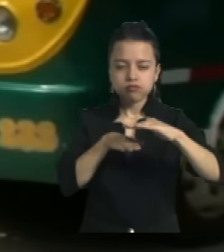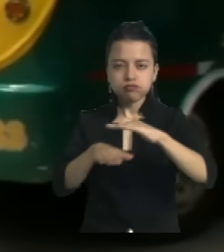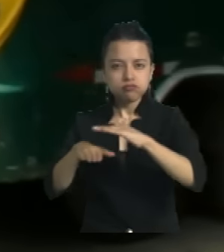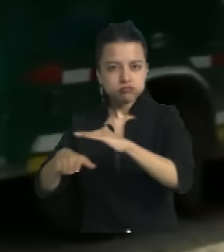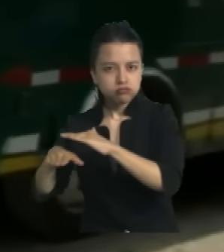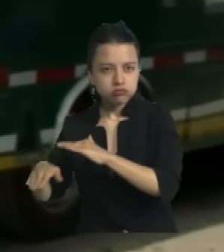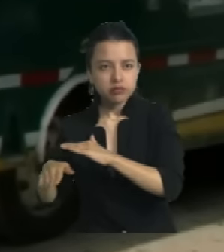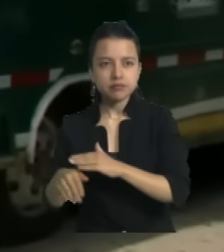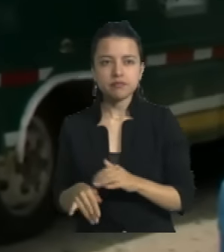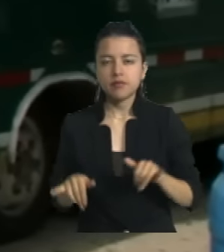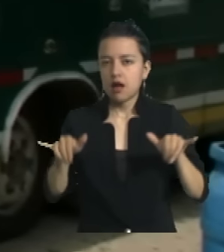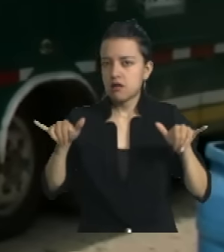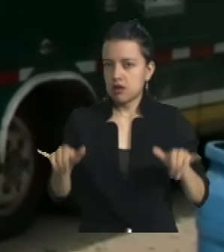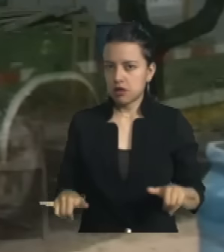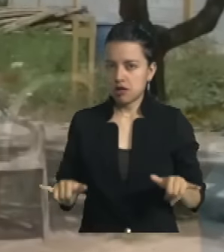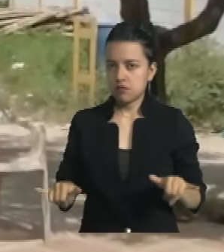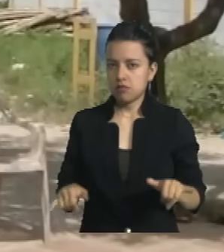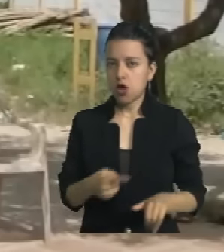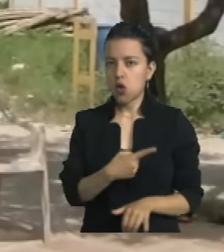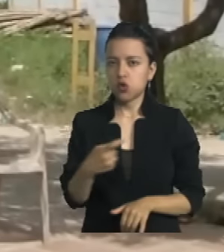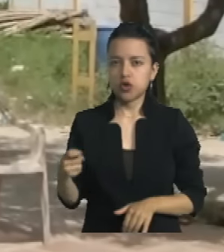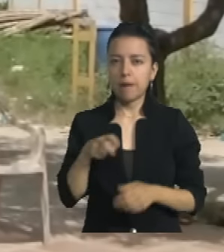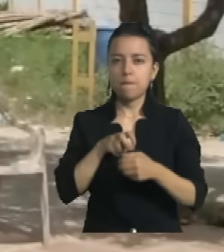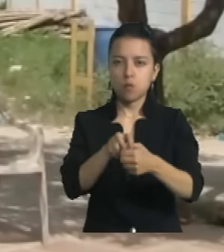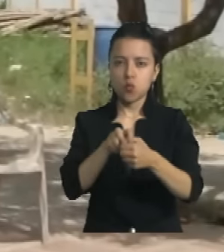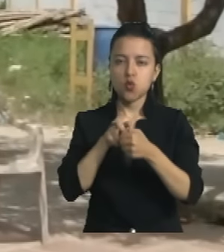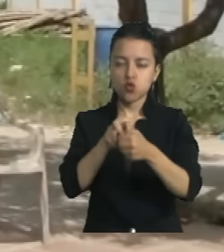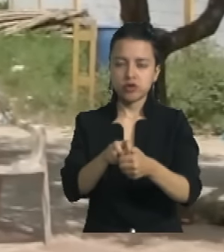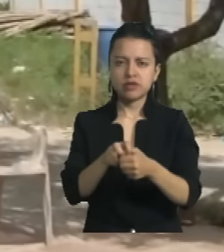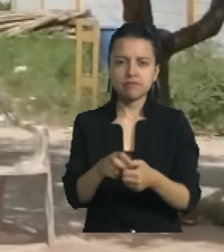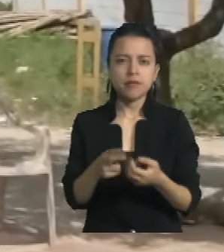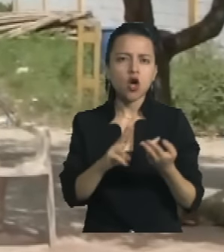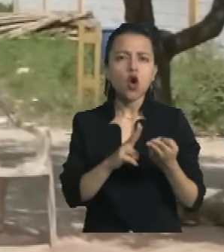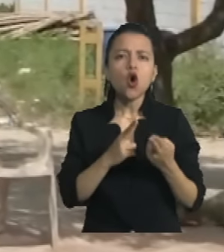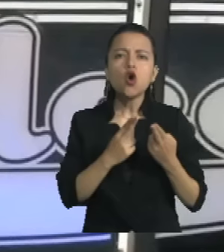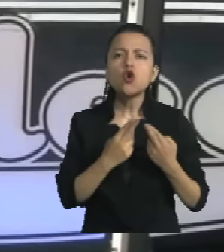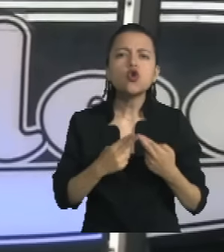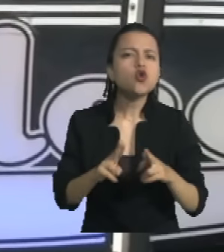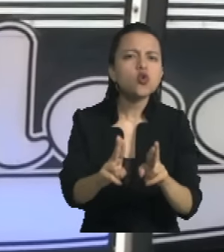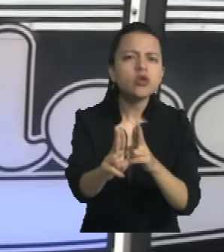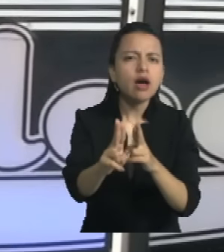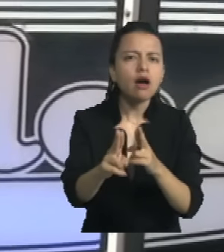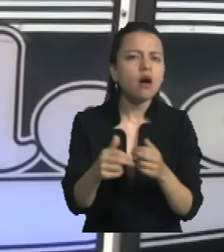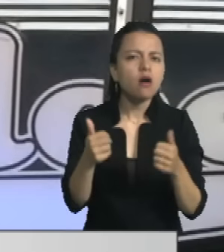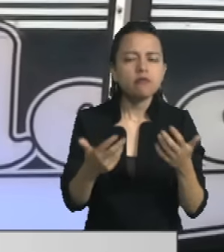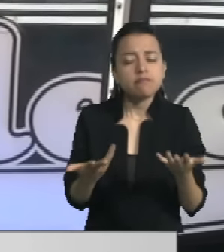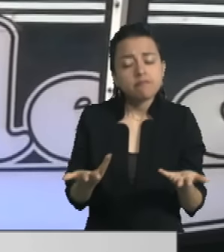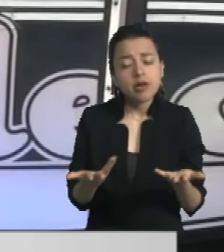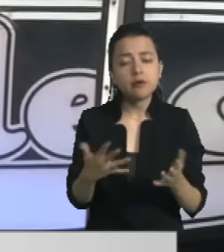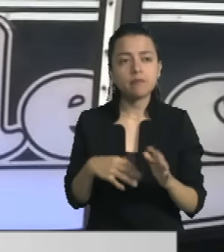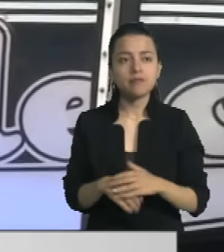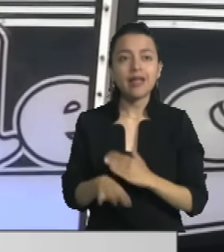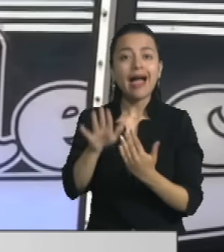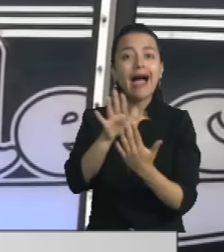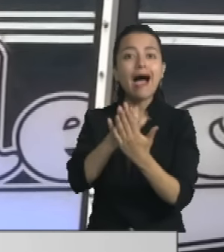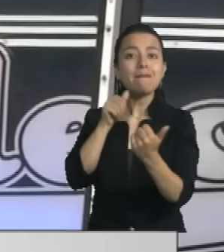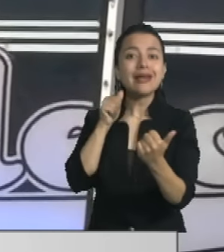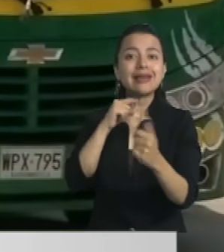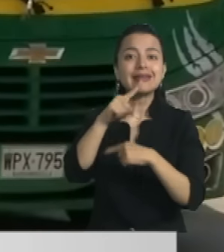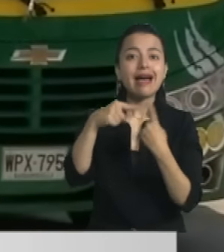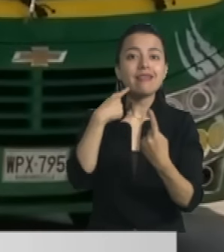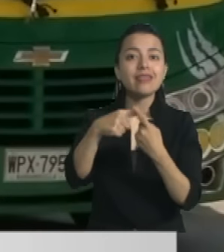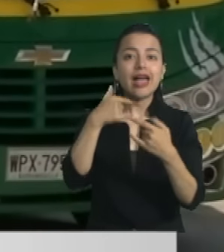permanecen estacionados estos 100 buses que cubren estas rutas las amenazas de extorsión